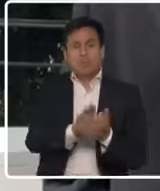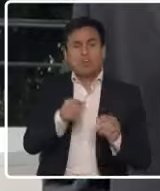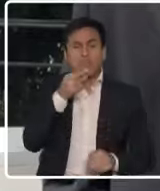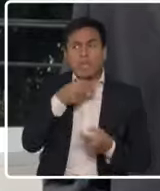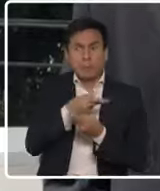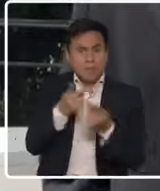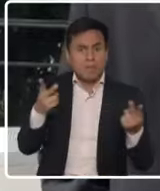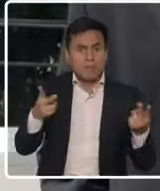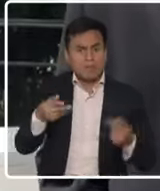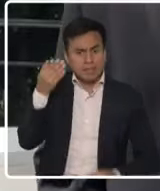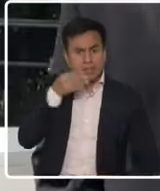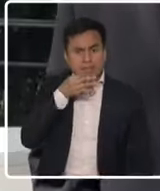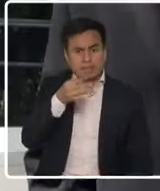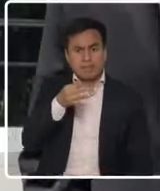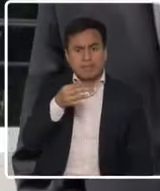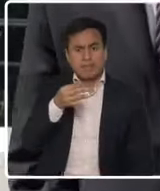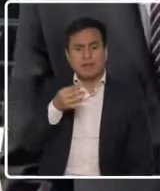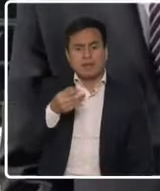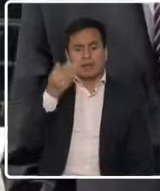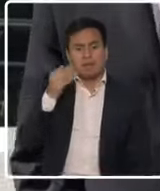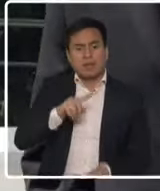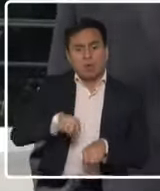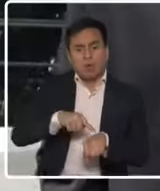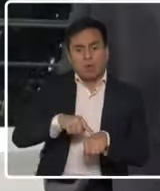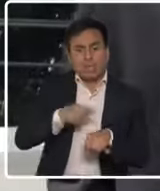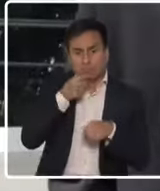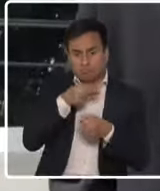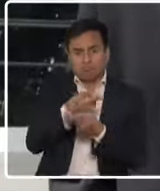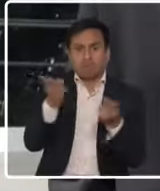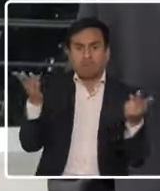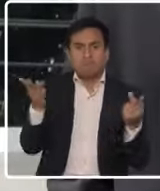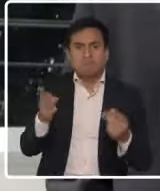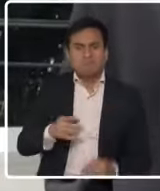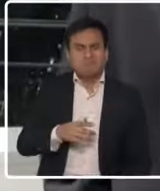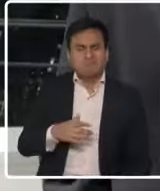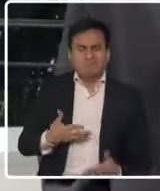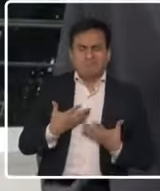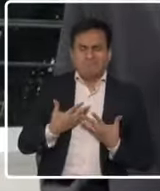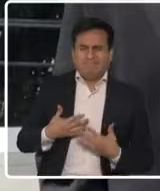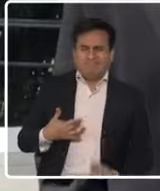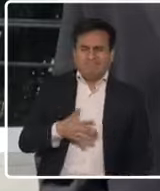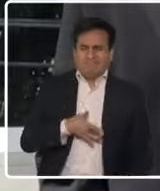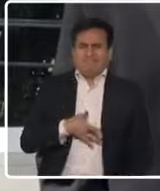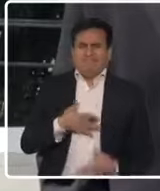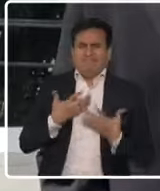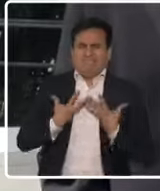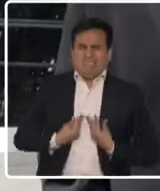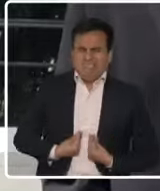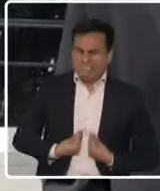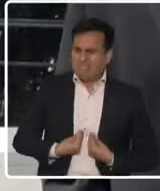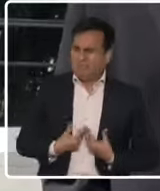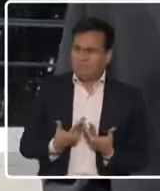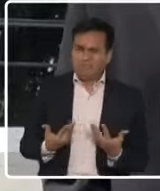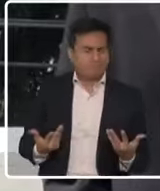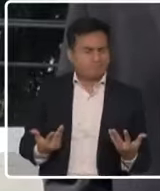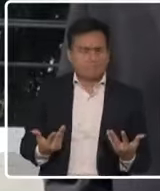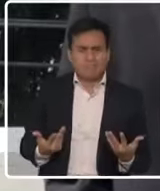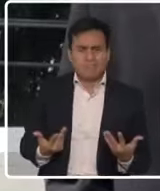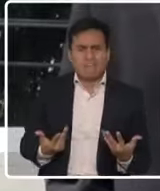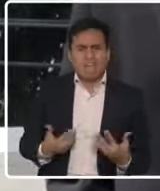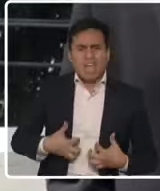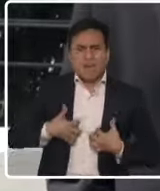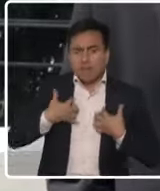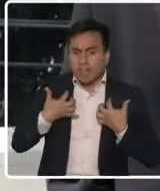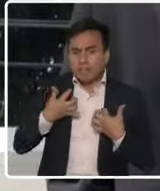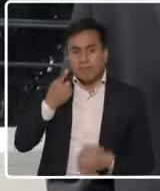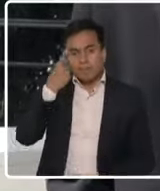dije públicamente hace unas pocas horas, nos indigna, nos desgarra, nos